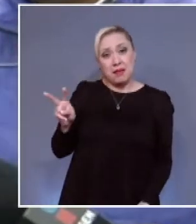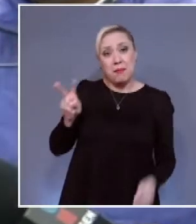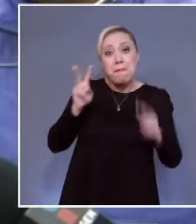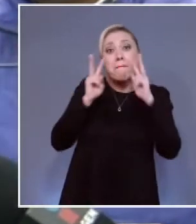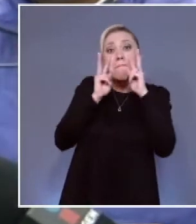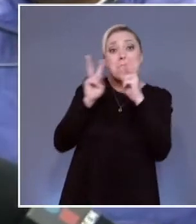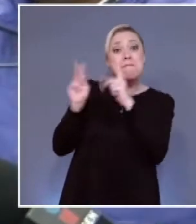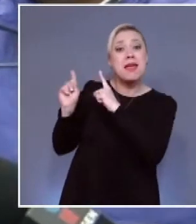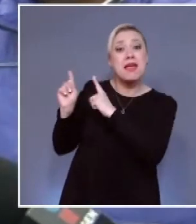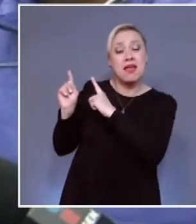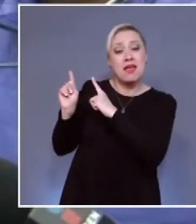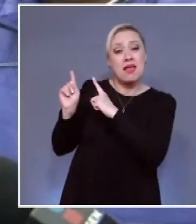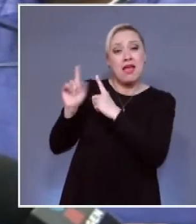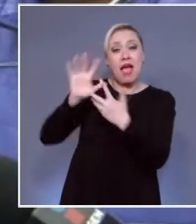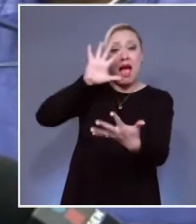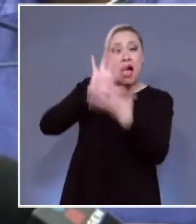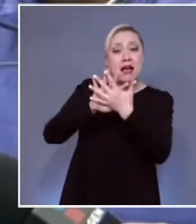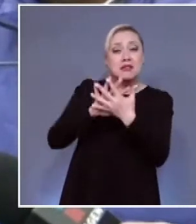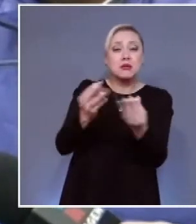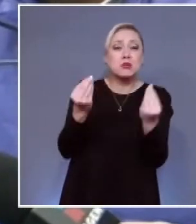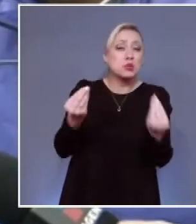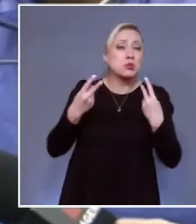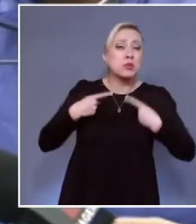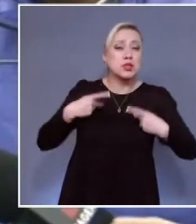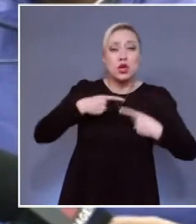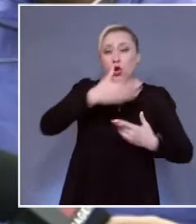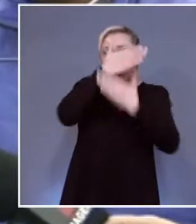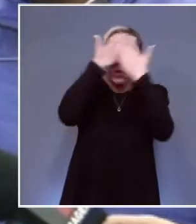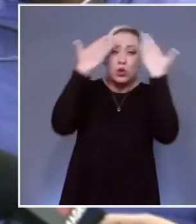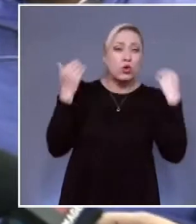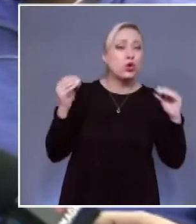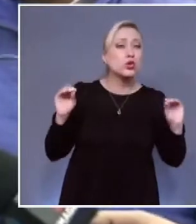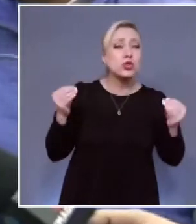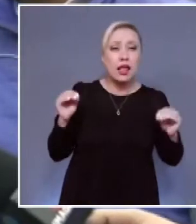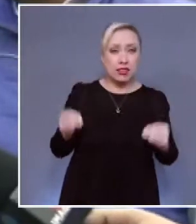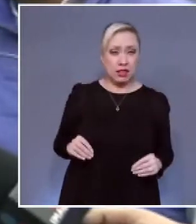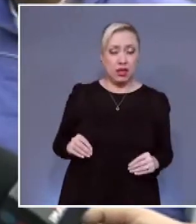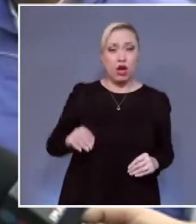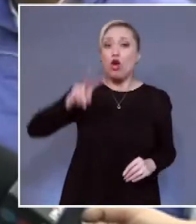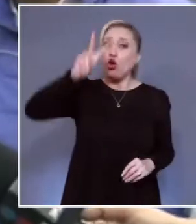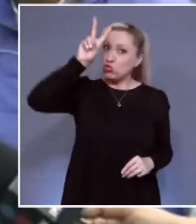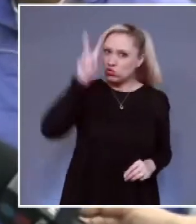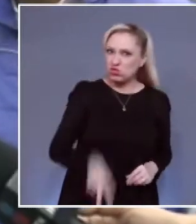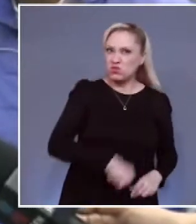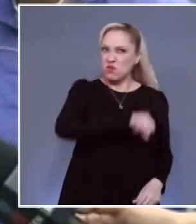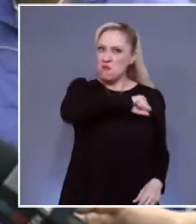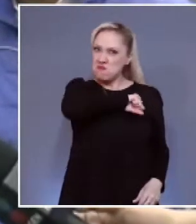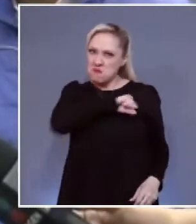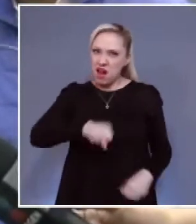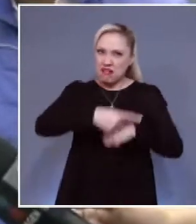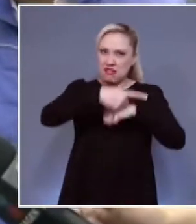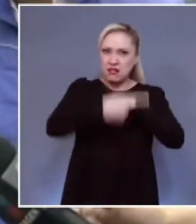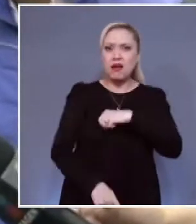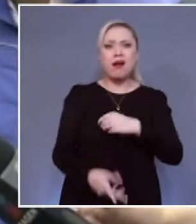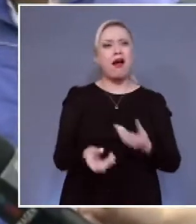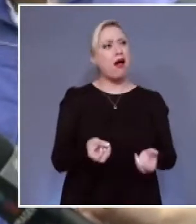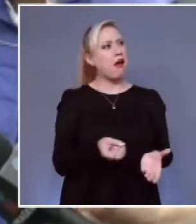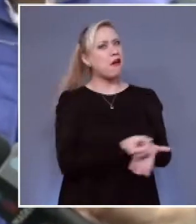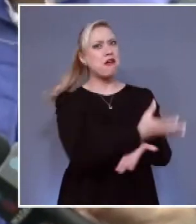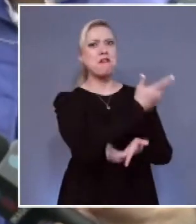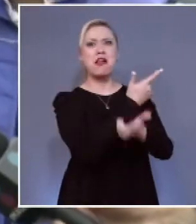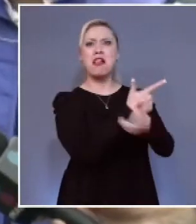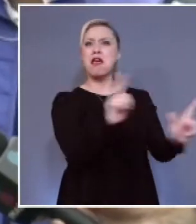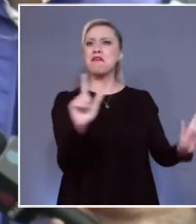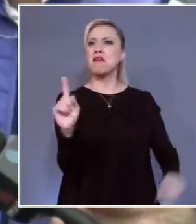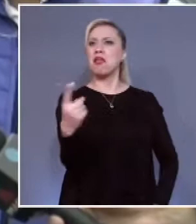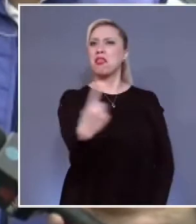En realidad está mucha gente inocente que deja a sus hijos. Entonces, lo que más nos importa son